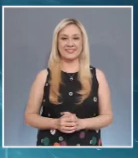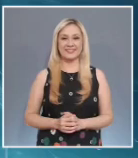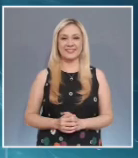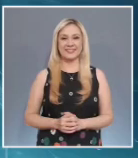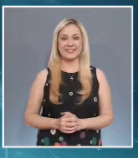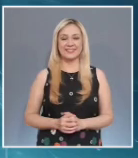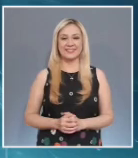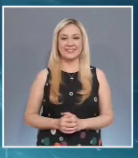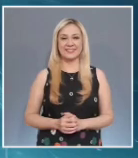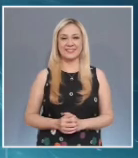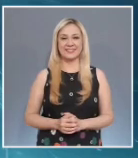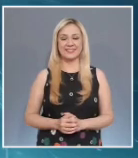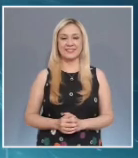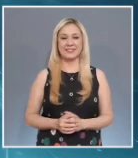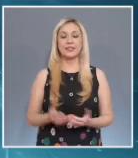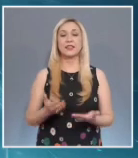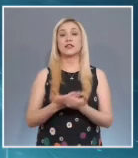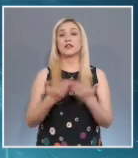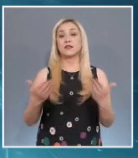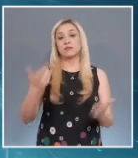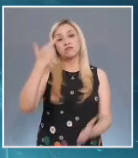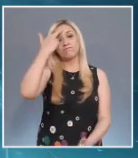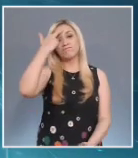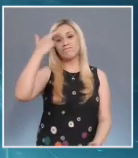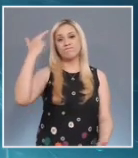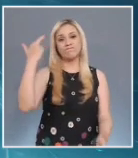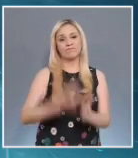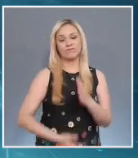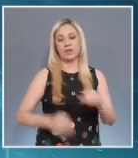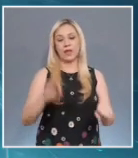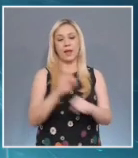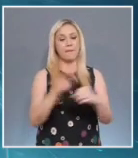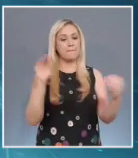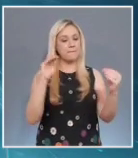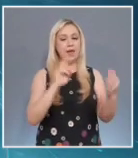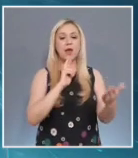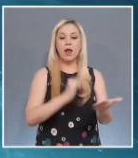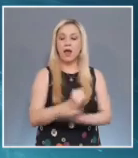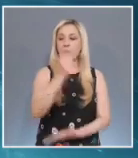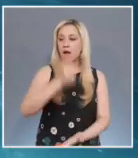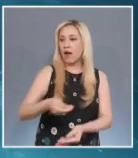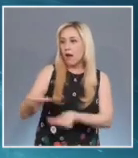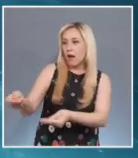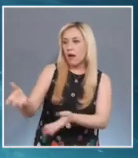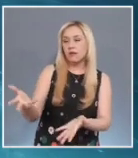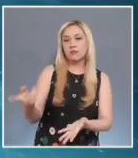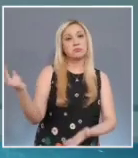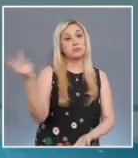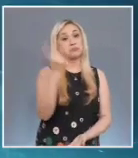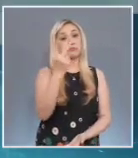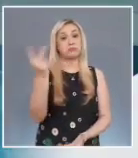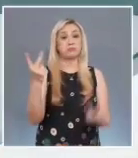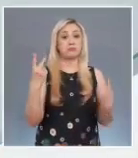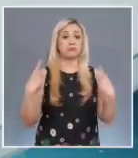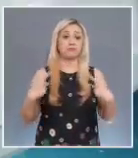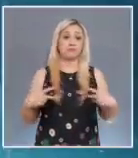Por incumplir con una sentencia de amparo, la Corte consignó a 2 integrantes de la Fiscalía General de la República.